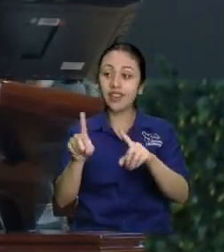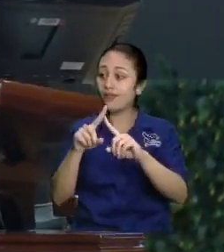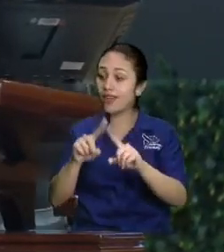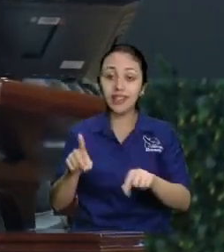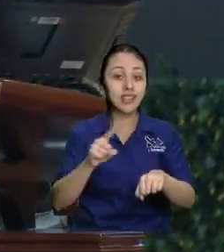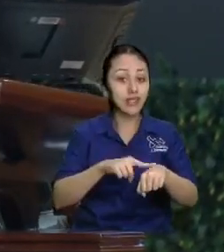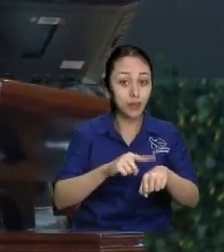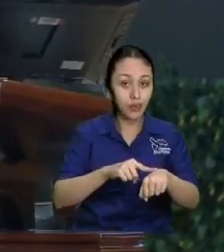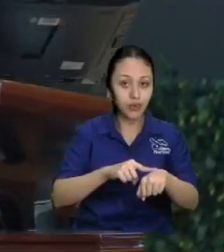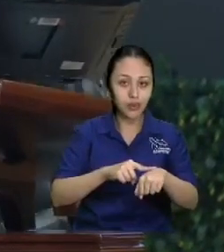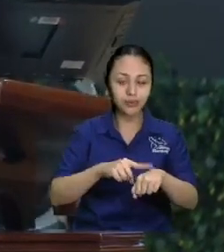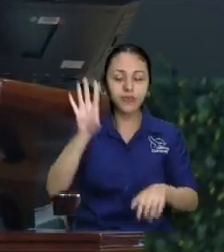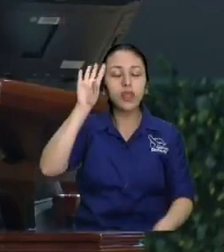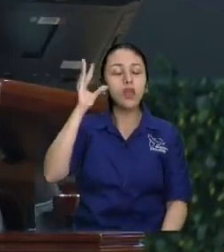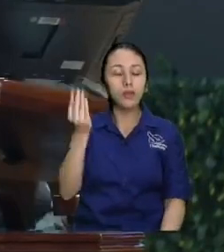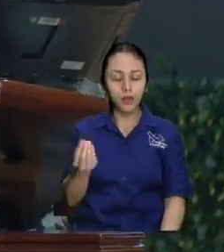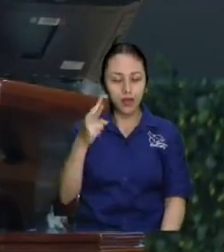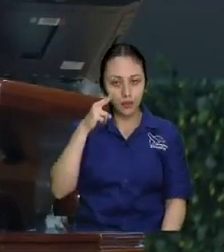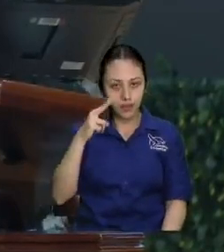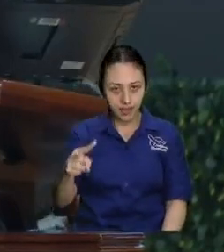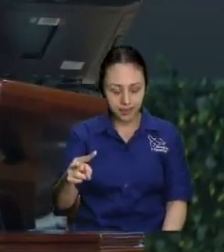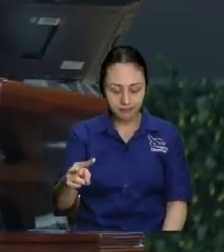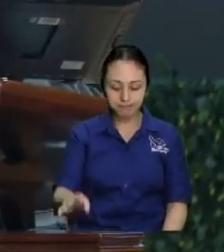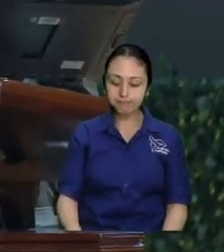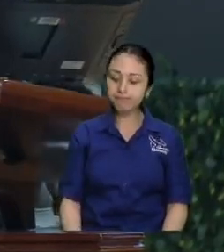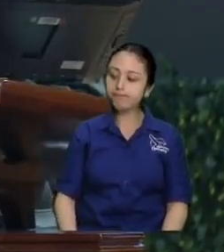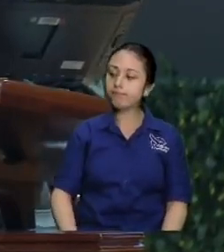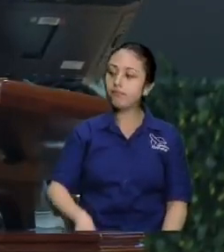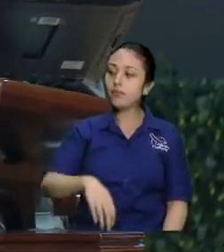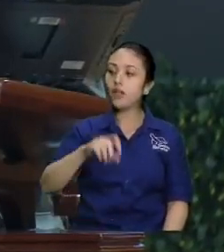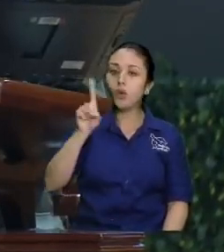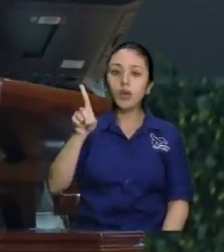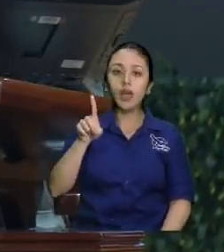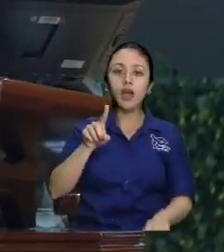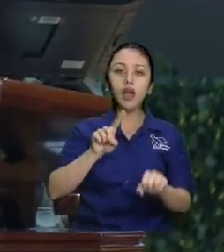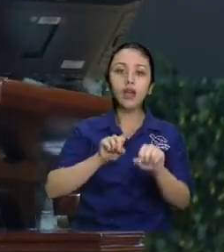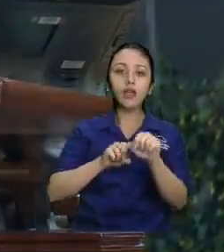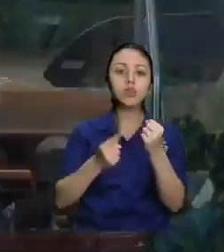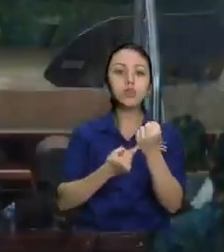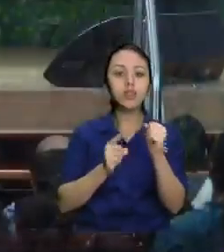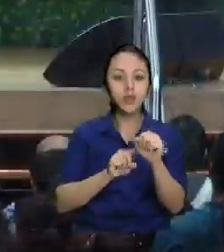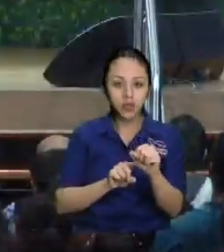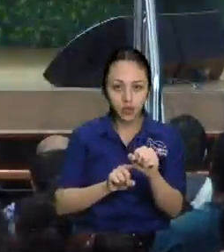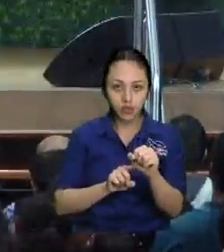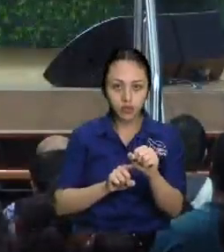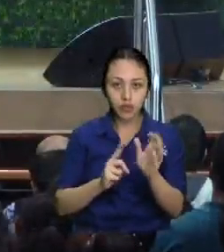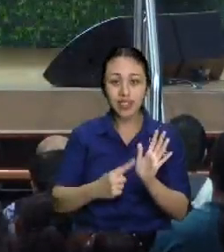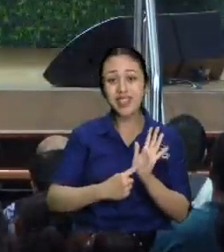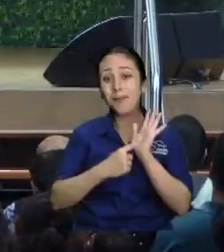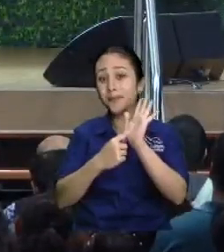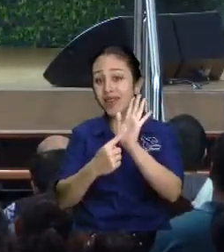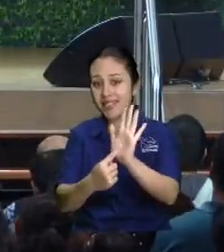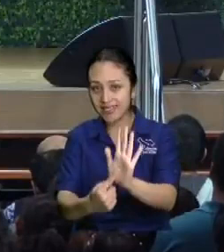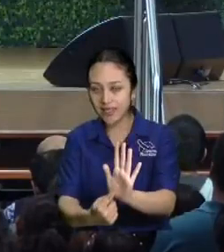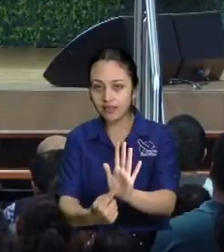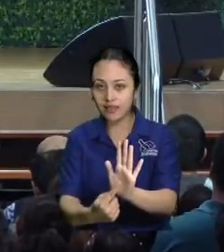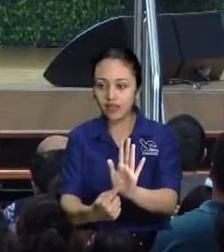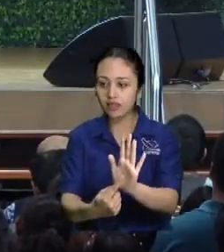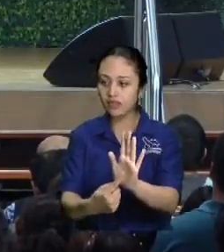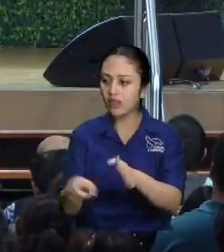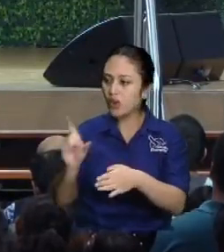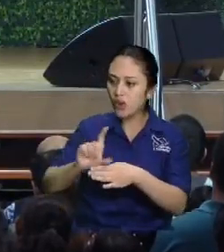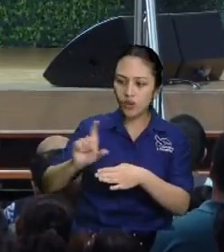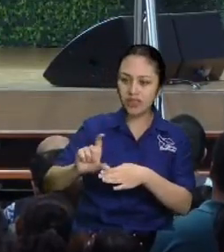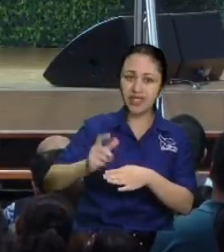hermanos, mire, si hay una situación en donde se presentan condiciones que uno jamás